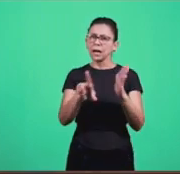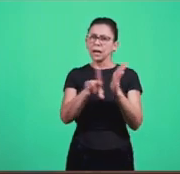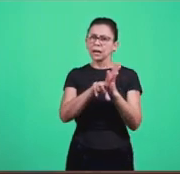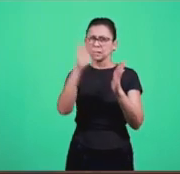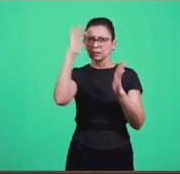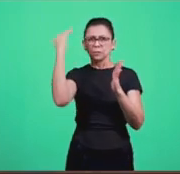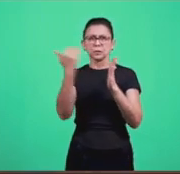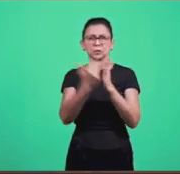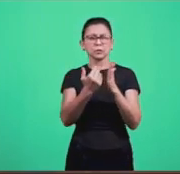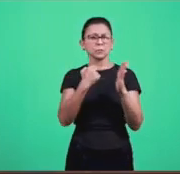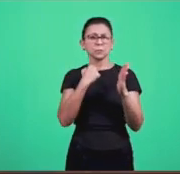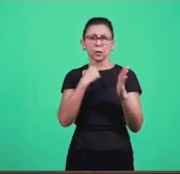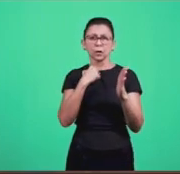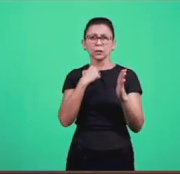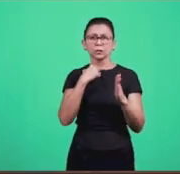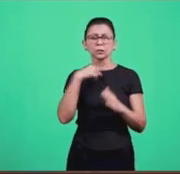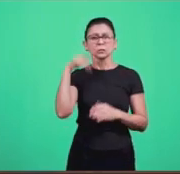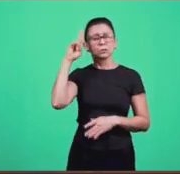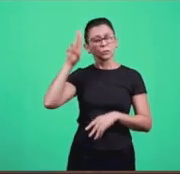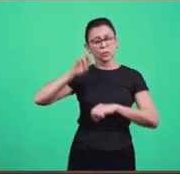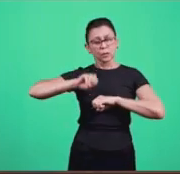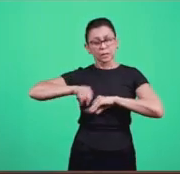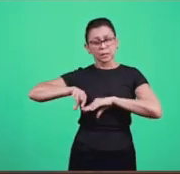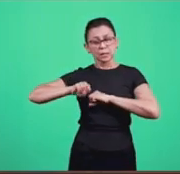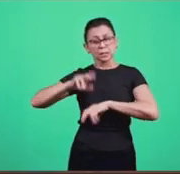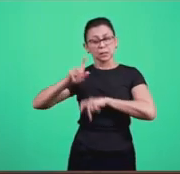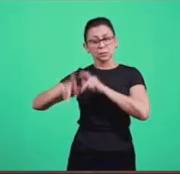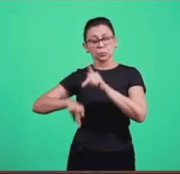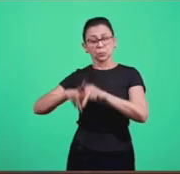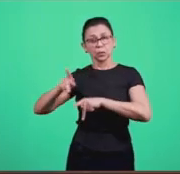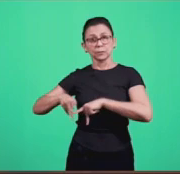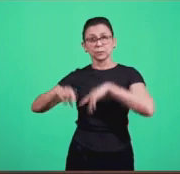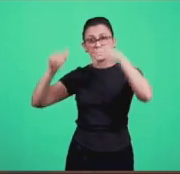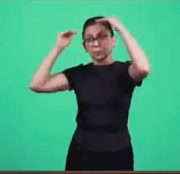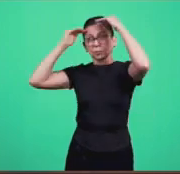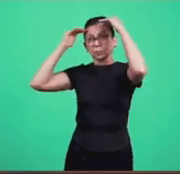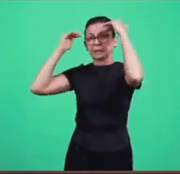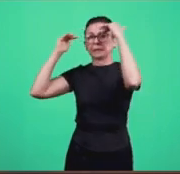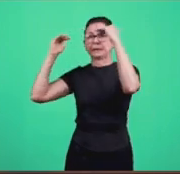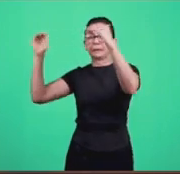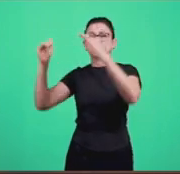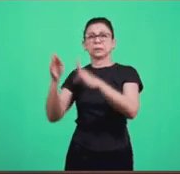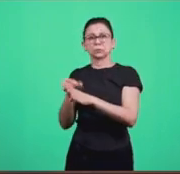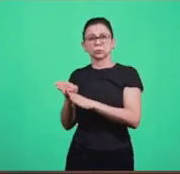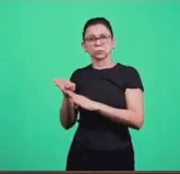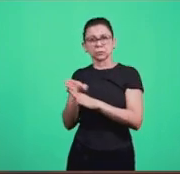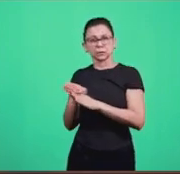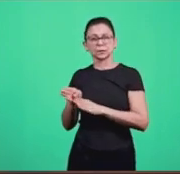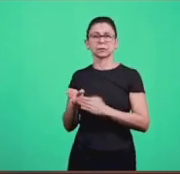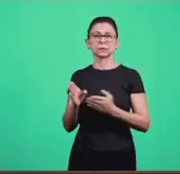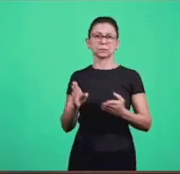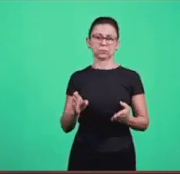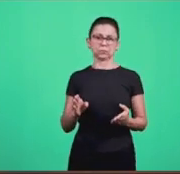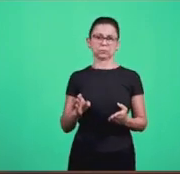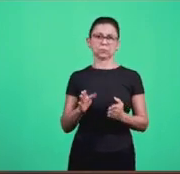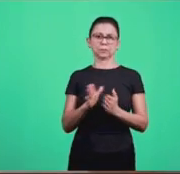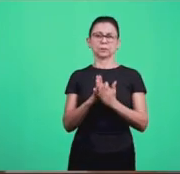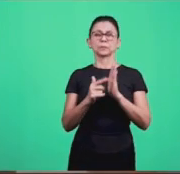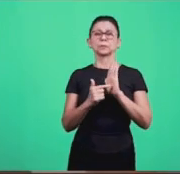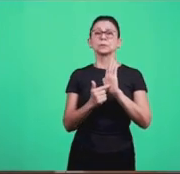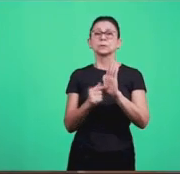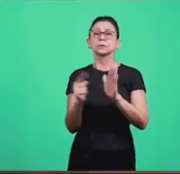contra la ley del Señor. Dios ha enseñado eso a su pueblo. El pueblo debía oír la voz del Señor, hacer su